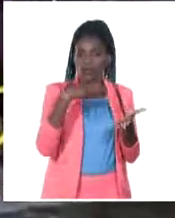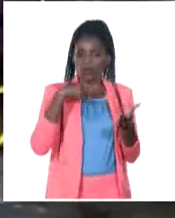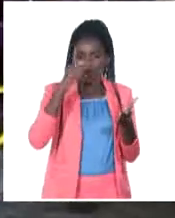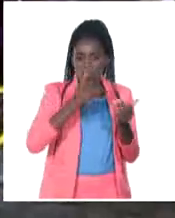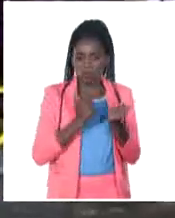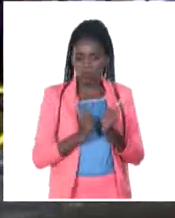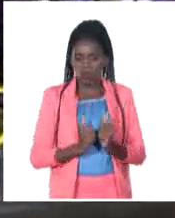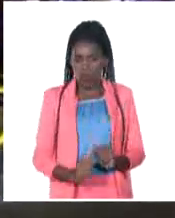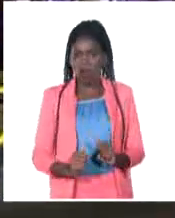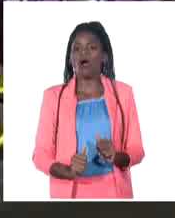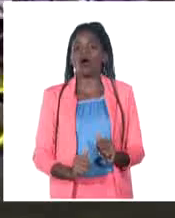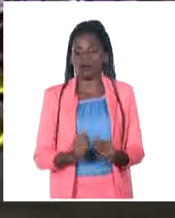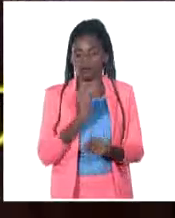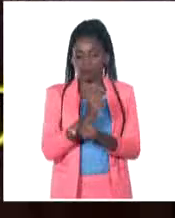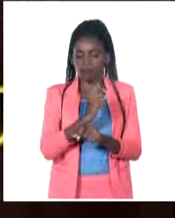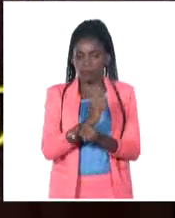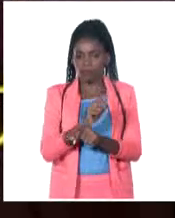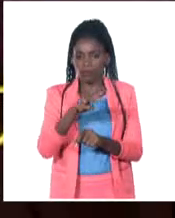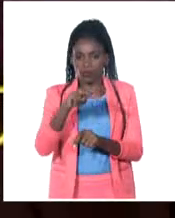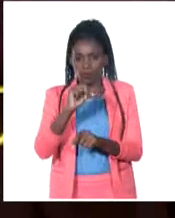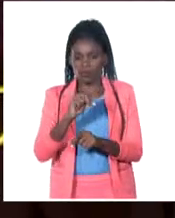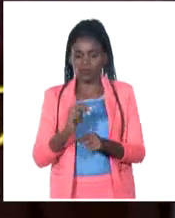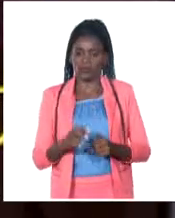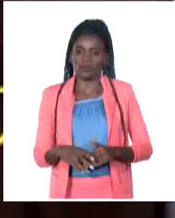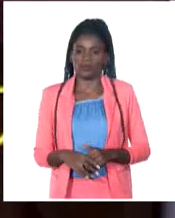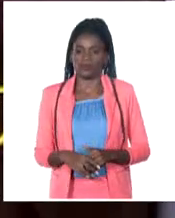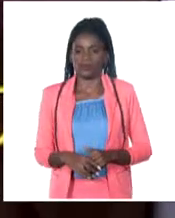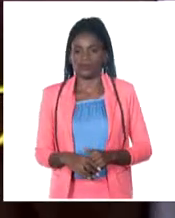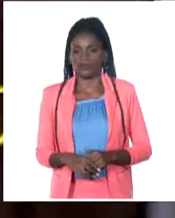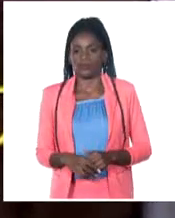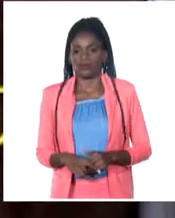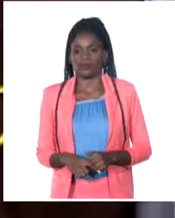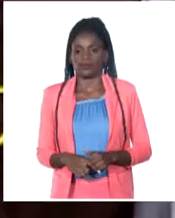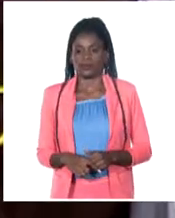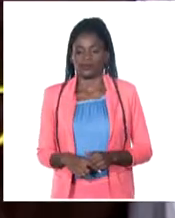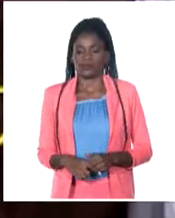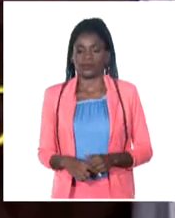Elena Godínez del MOU, Canal Cubano de Noticias.